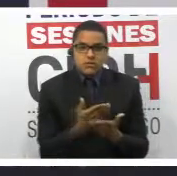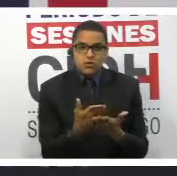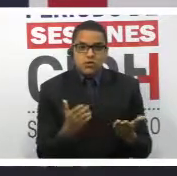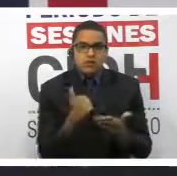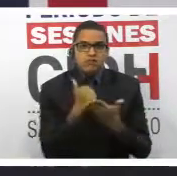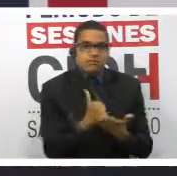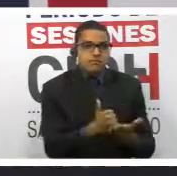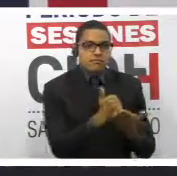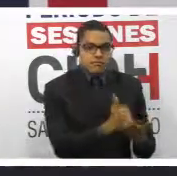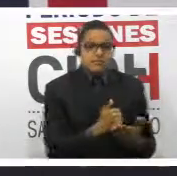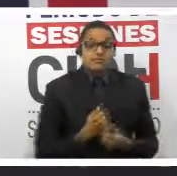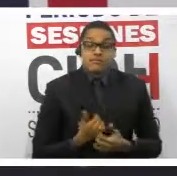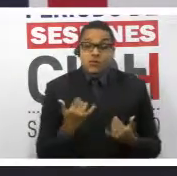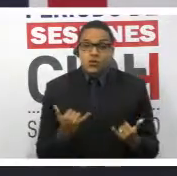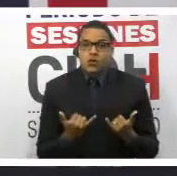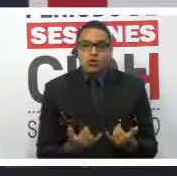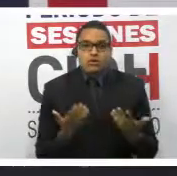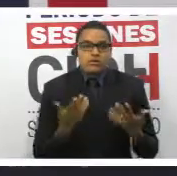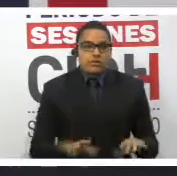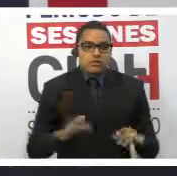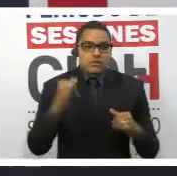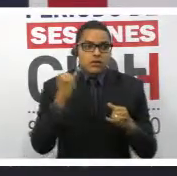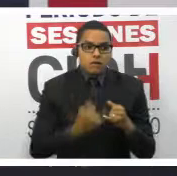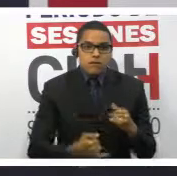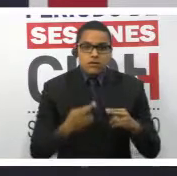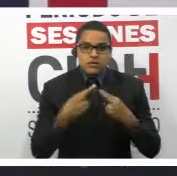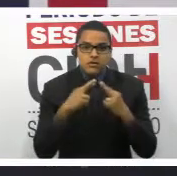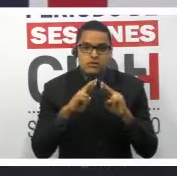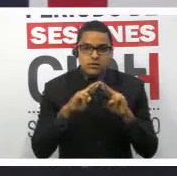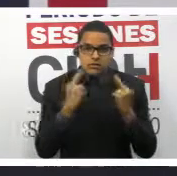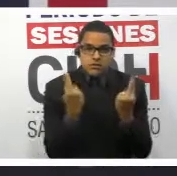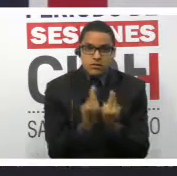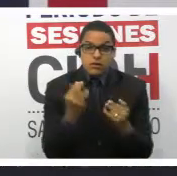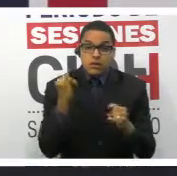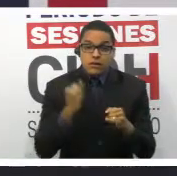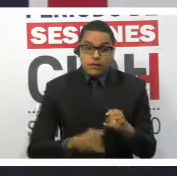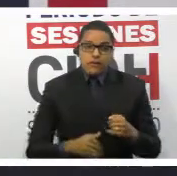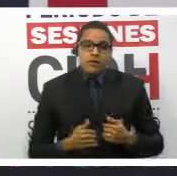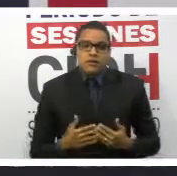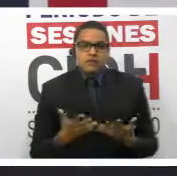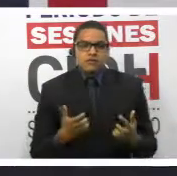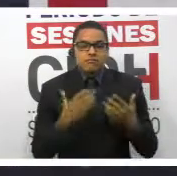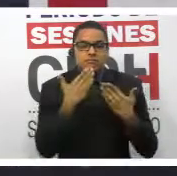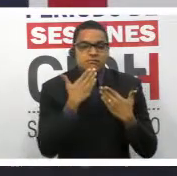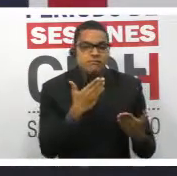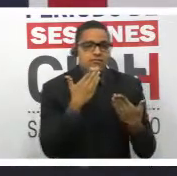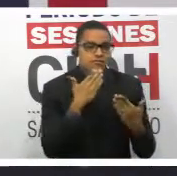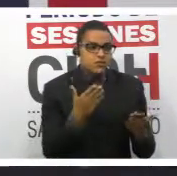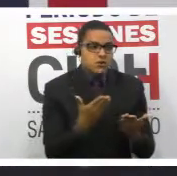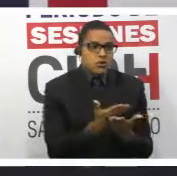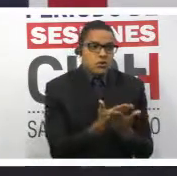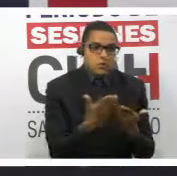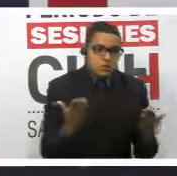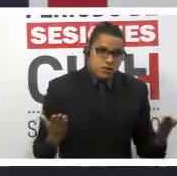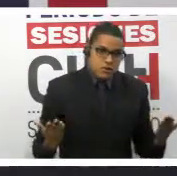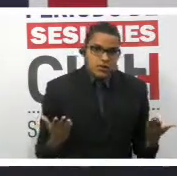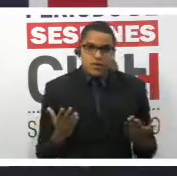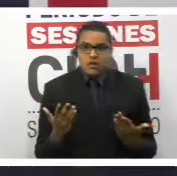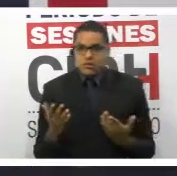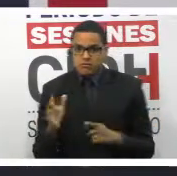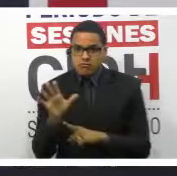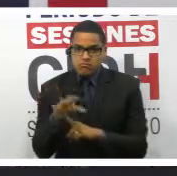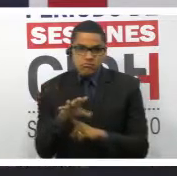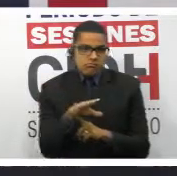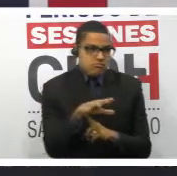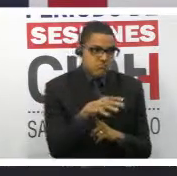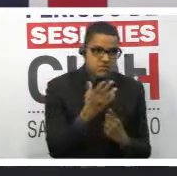tranquilo lesión al dejar en su legendario jardín exprime exprime profesional